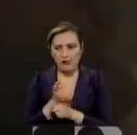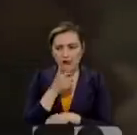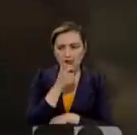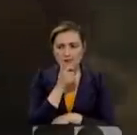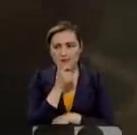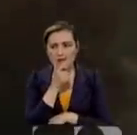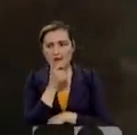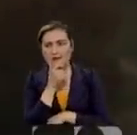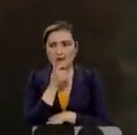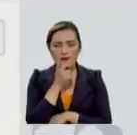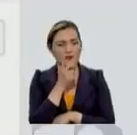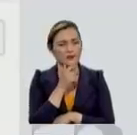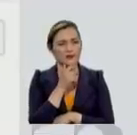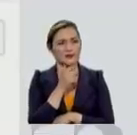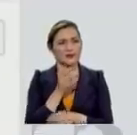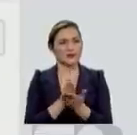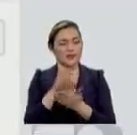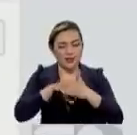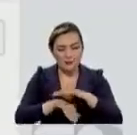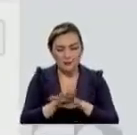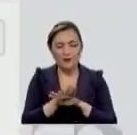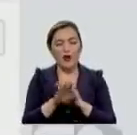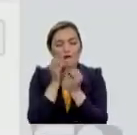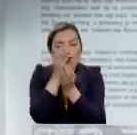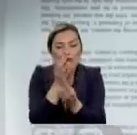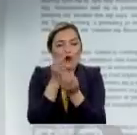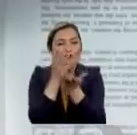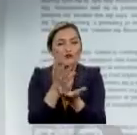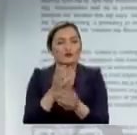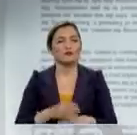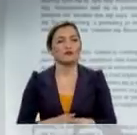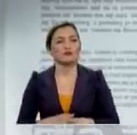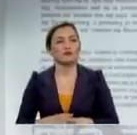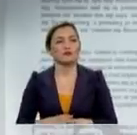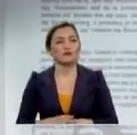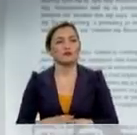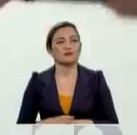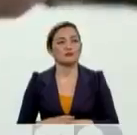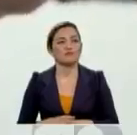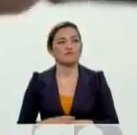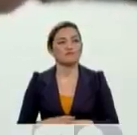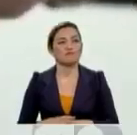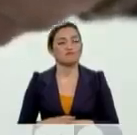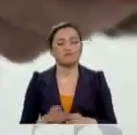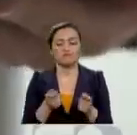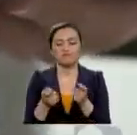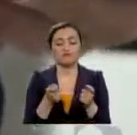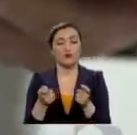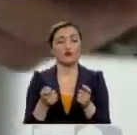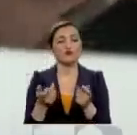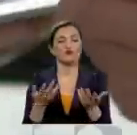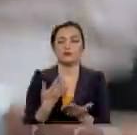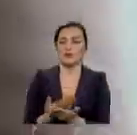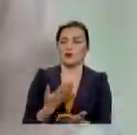aquel individuo que acceda sin saberlo a entregar su información, o en otros casos, llegar a un punto de manipulación o